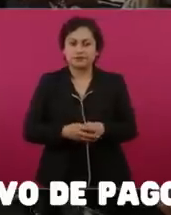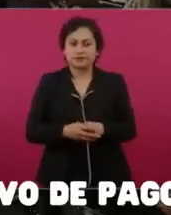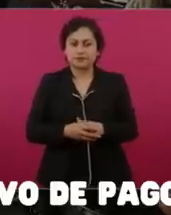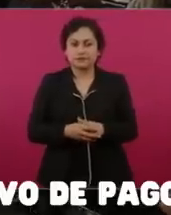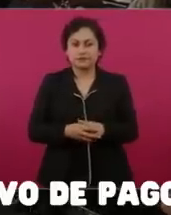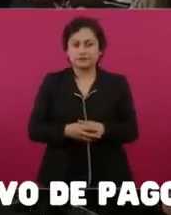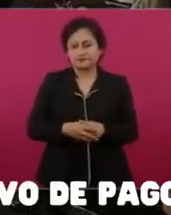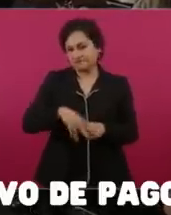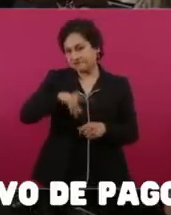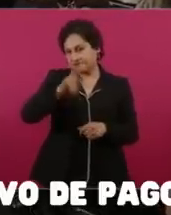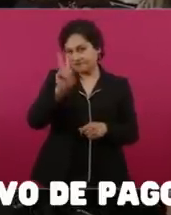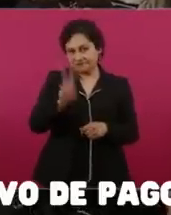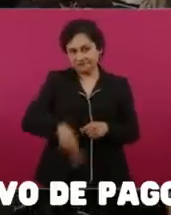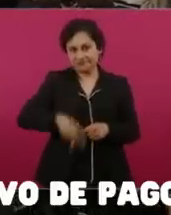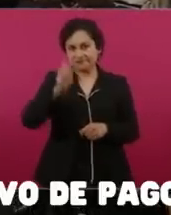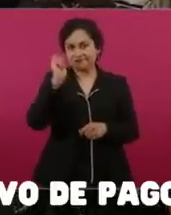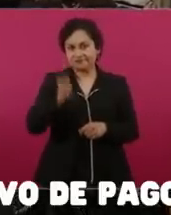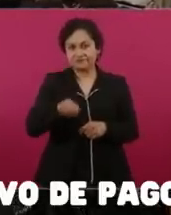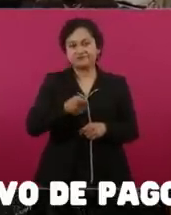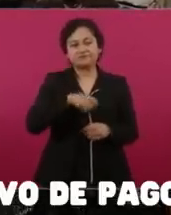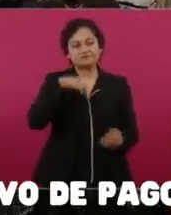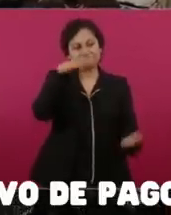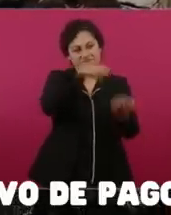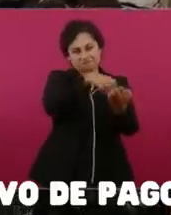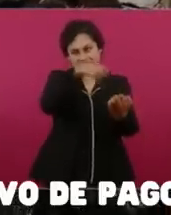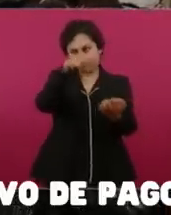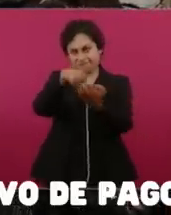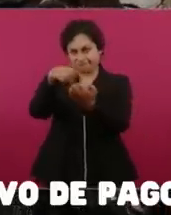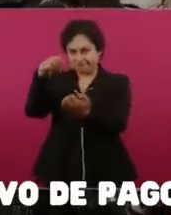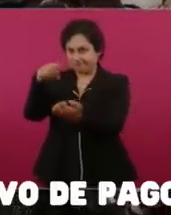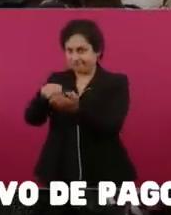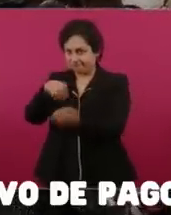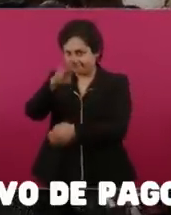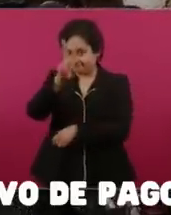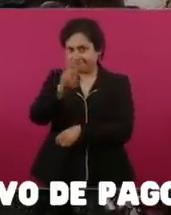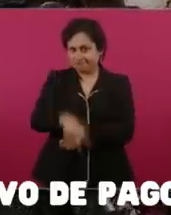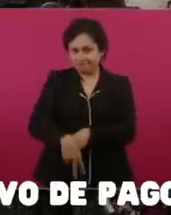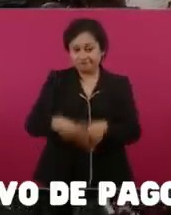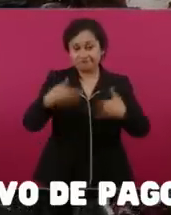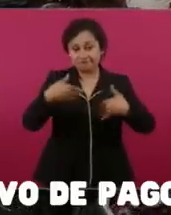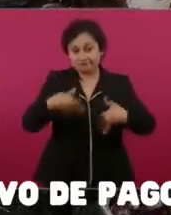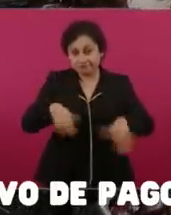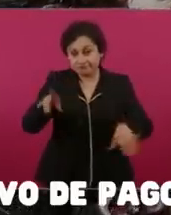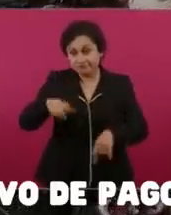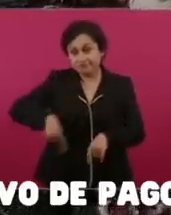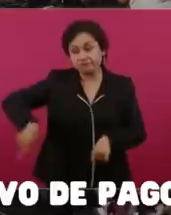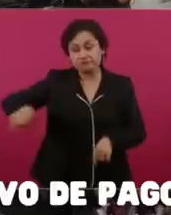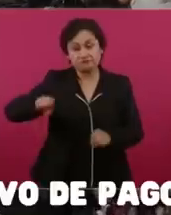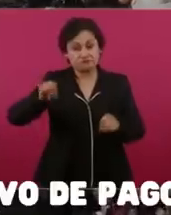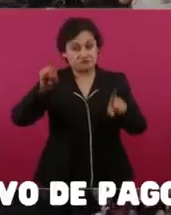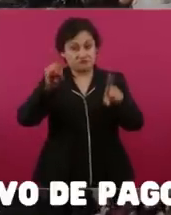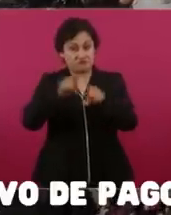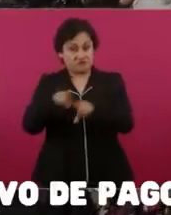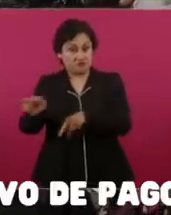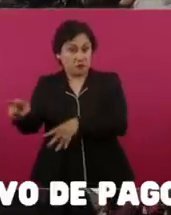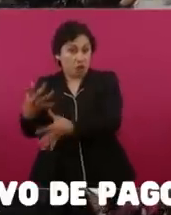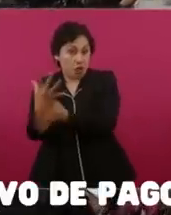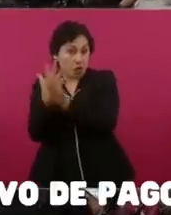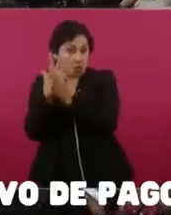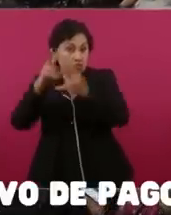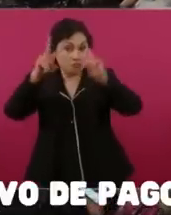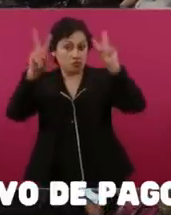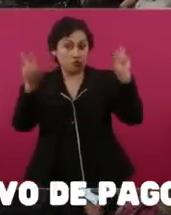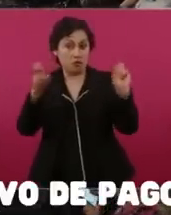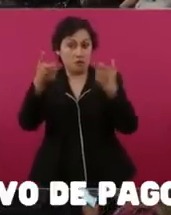con El engaño jamás los supuestos teóricos de la economía